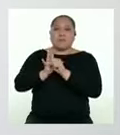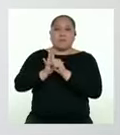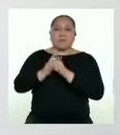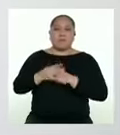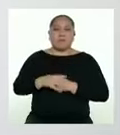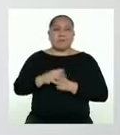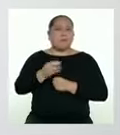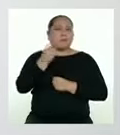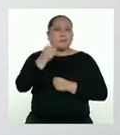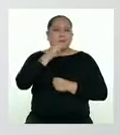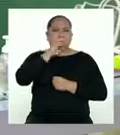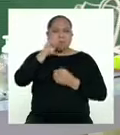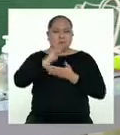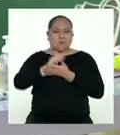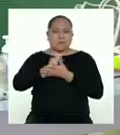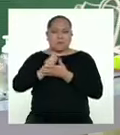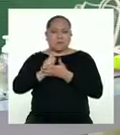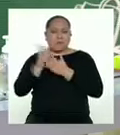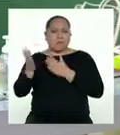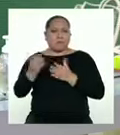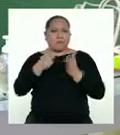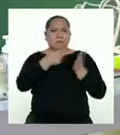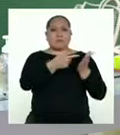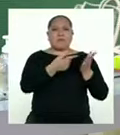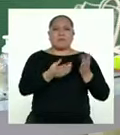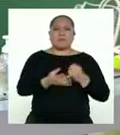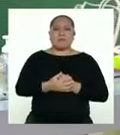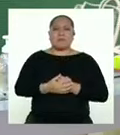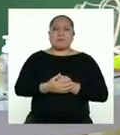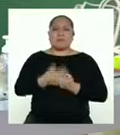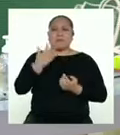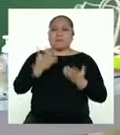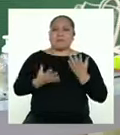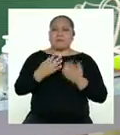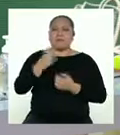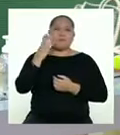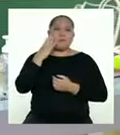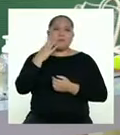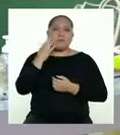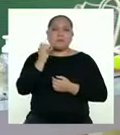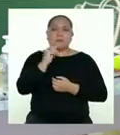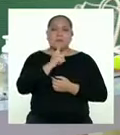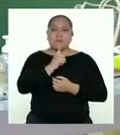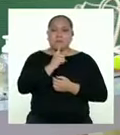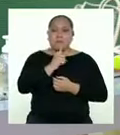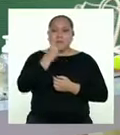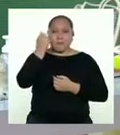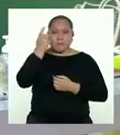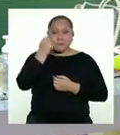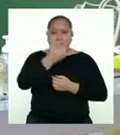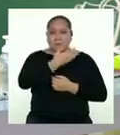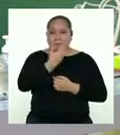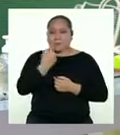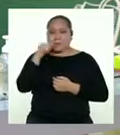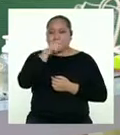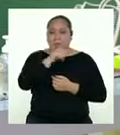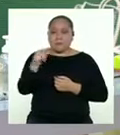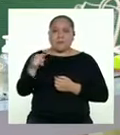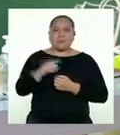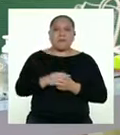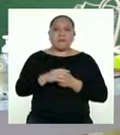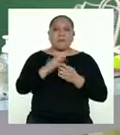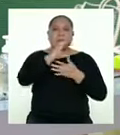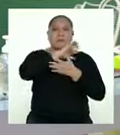hacen esto los autores? Podría ser para que las madres y padres entiendan mejor estas características